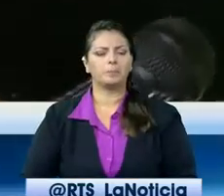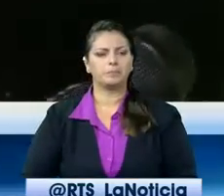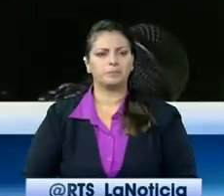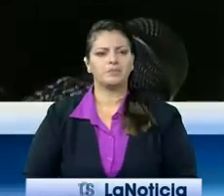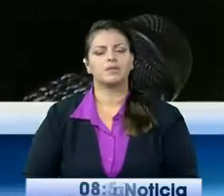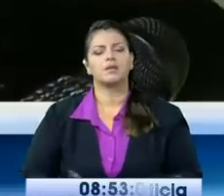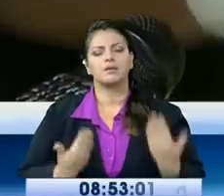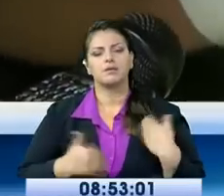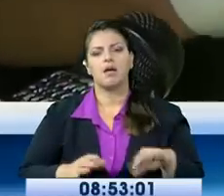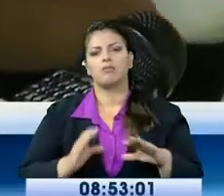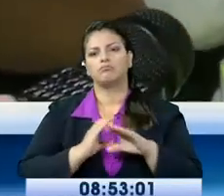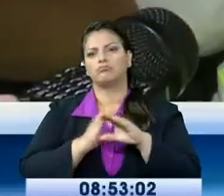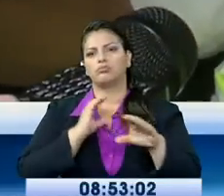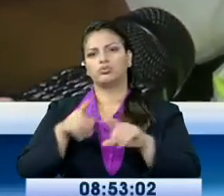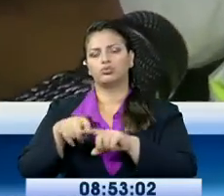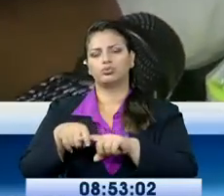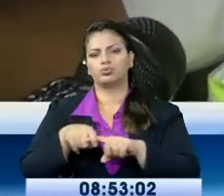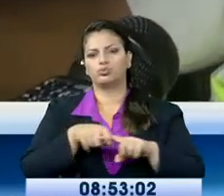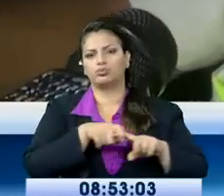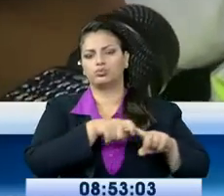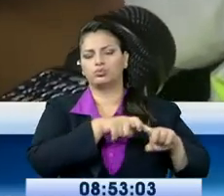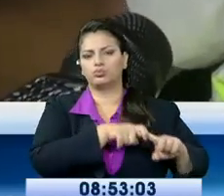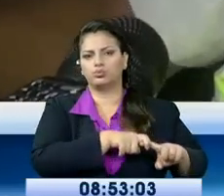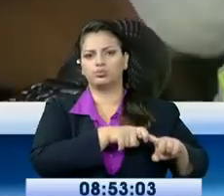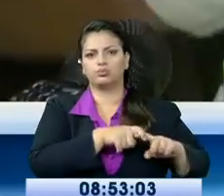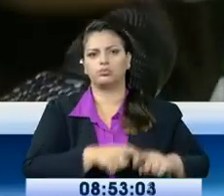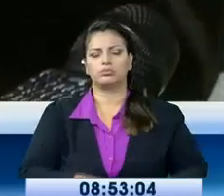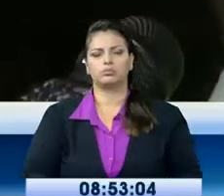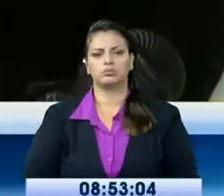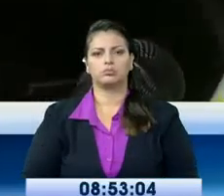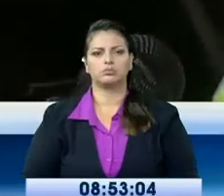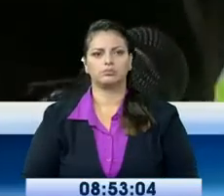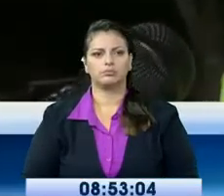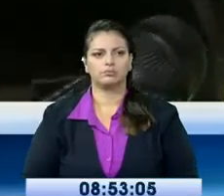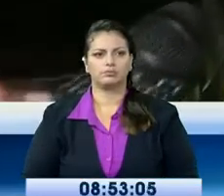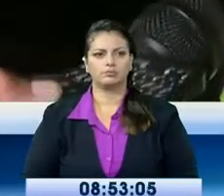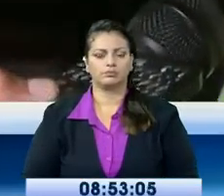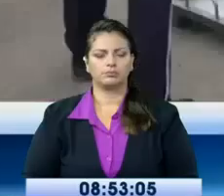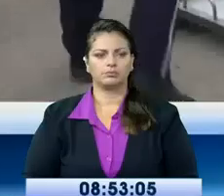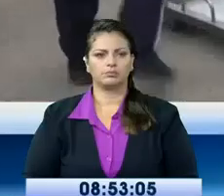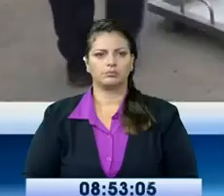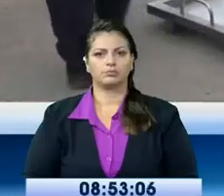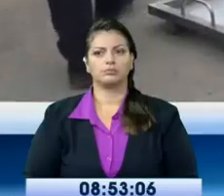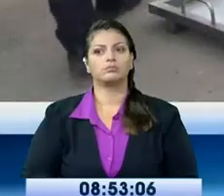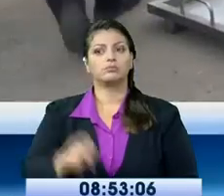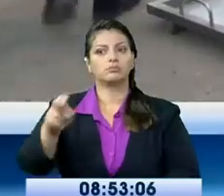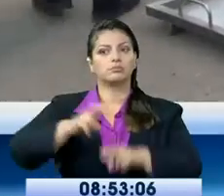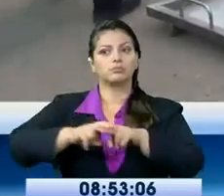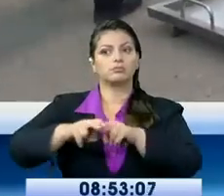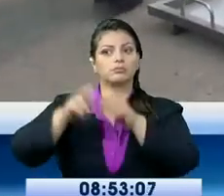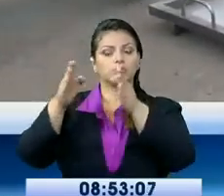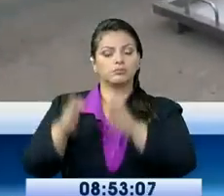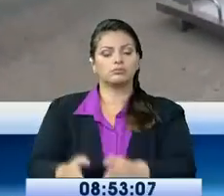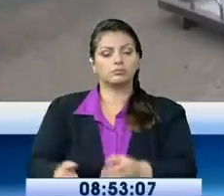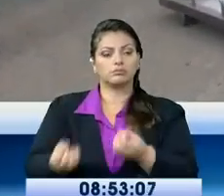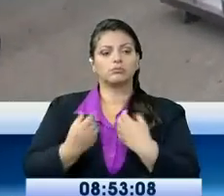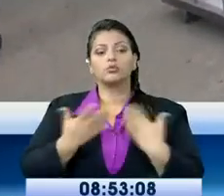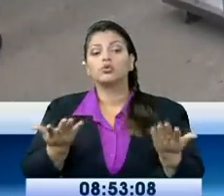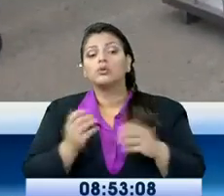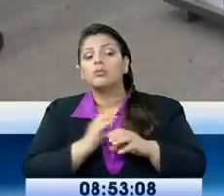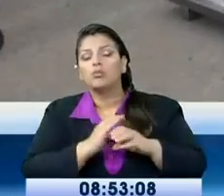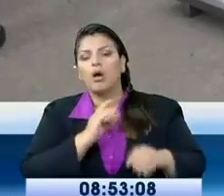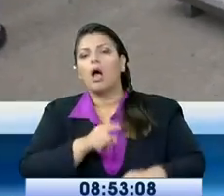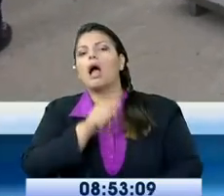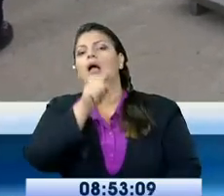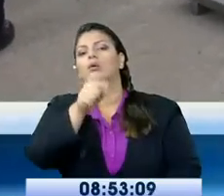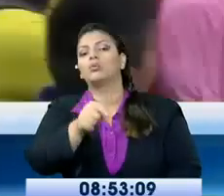recuperado gracias a los taxistas 2 cuadras más adelante. elementos de la CTE llegaron y realizaron las